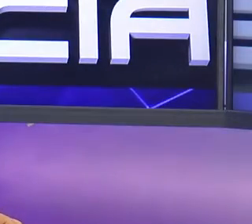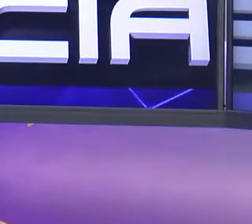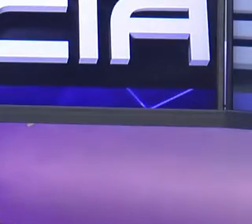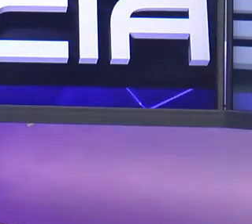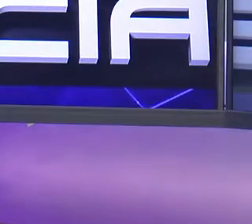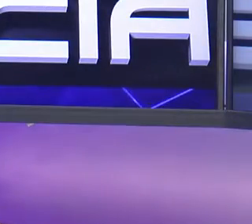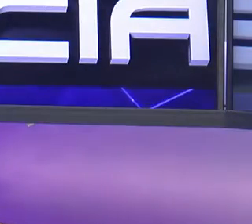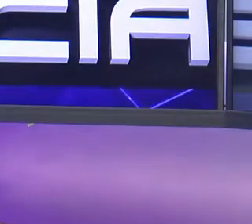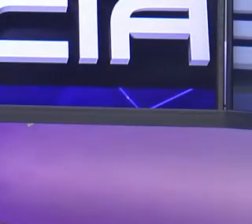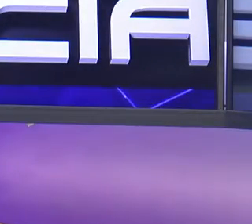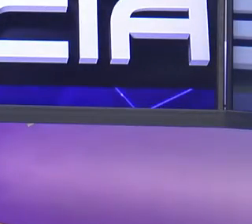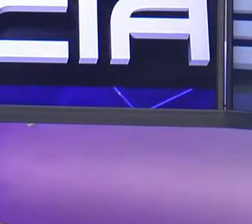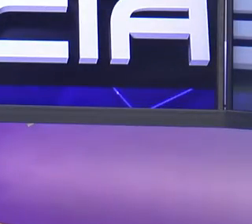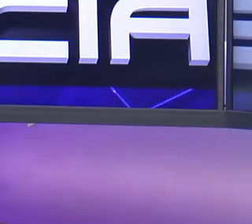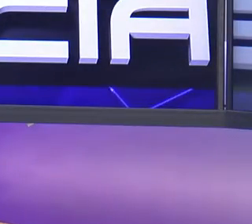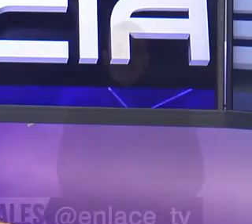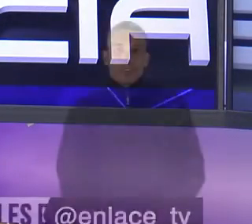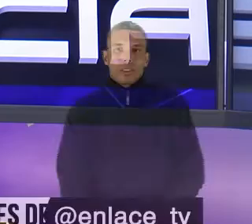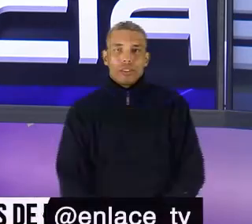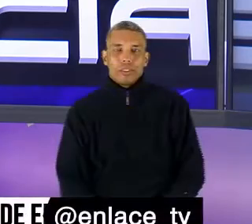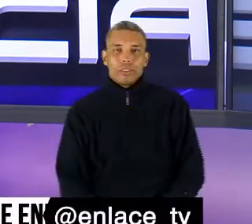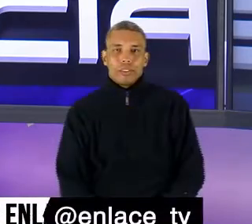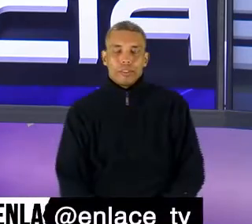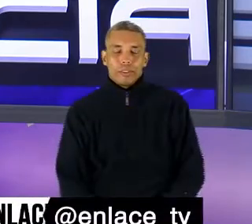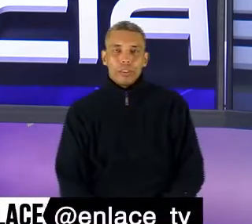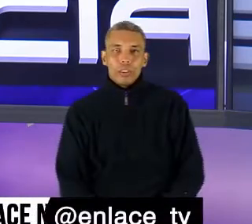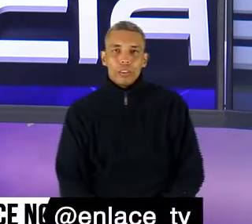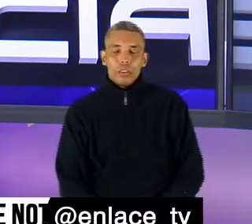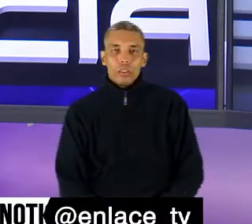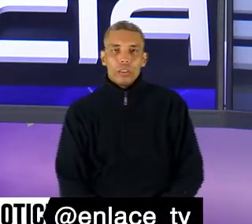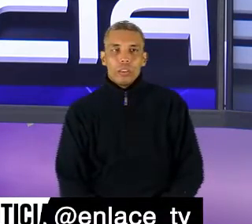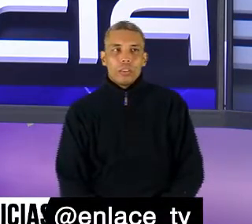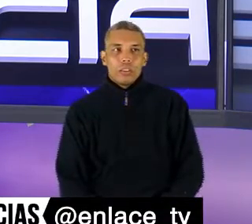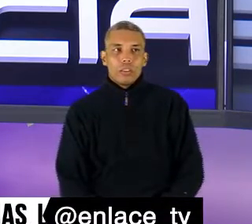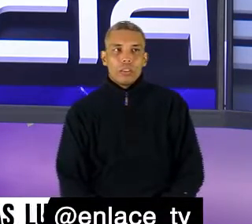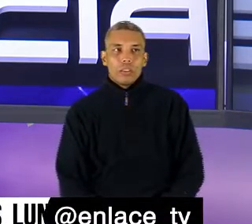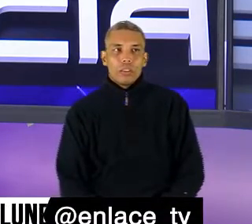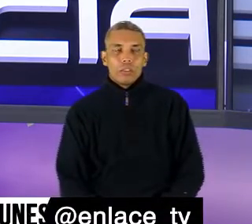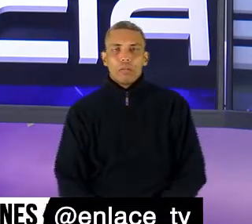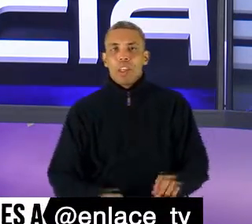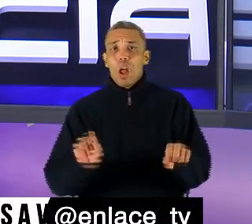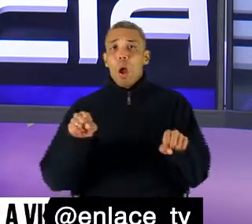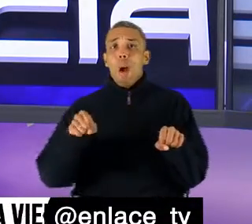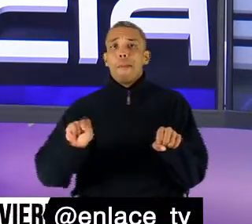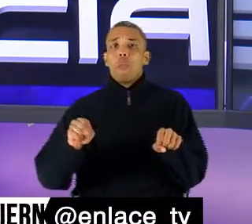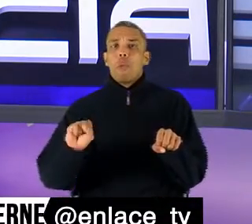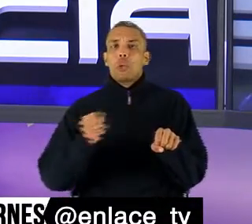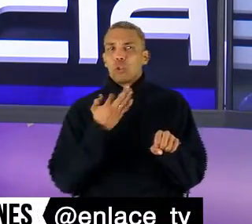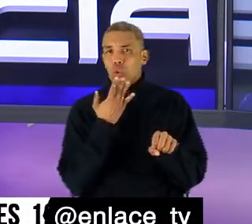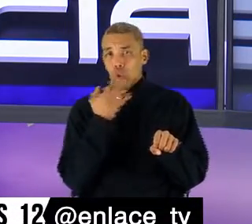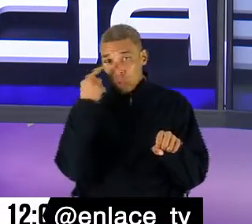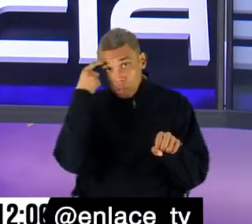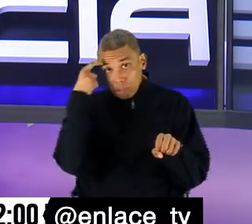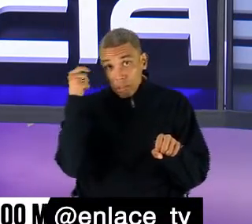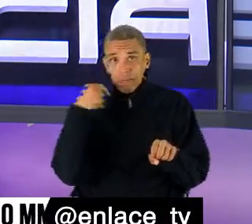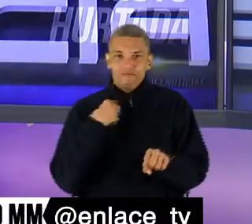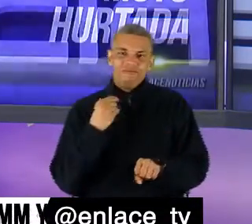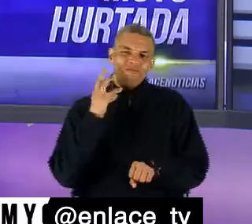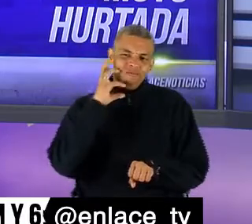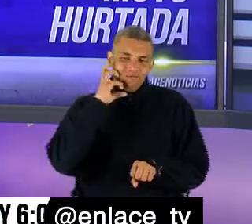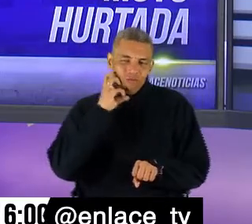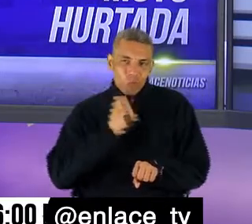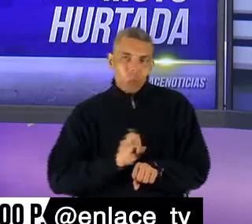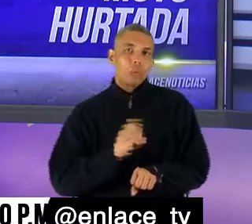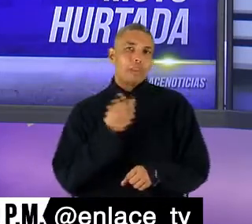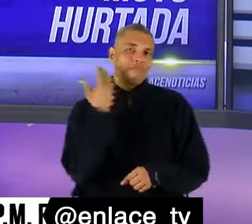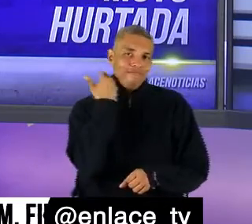Seguimos en Enlace Noticias, gracias por continuar con nosotros. Una moto boxer negra fue hurtada en el barrio Torcoroma en inmediaciones de la Defensoría Regional